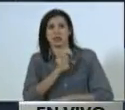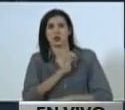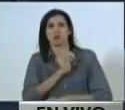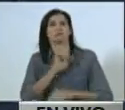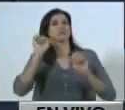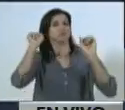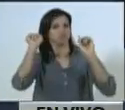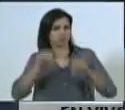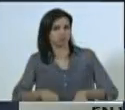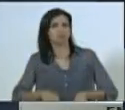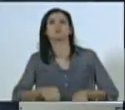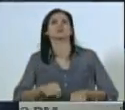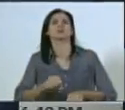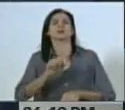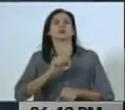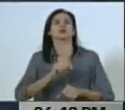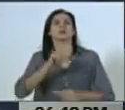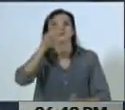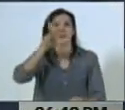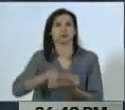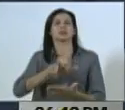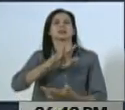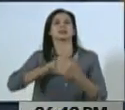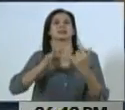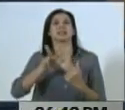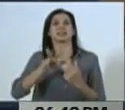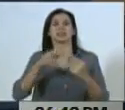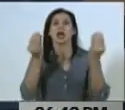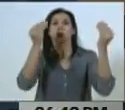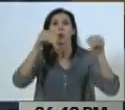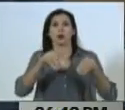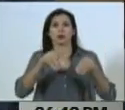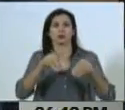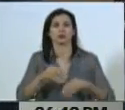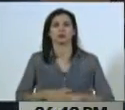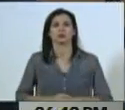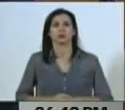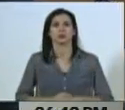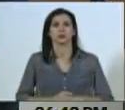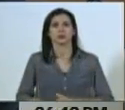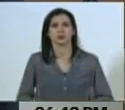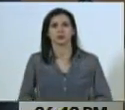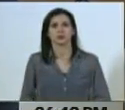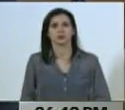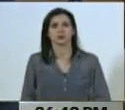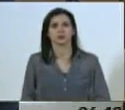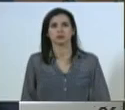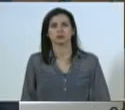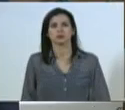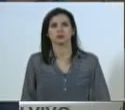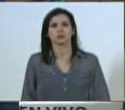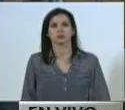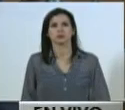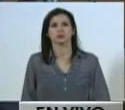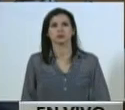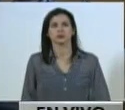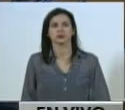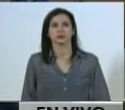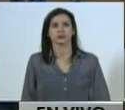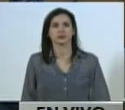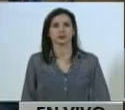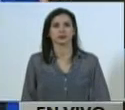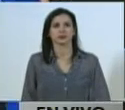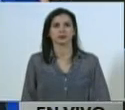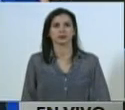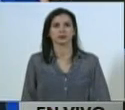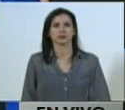posible llegar a tres acuerdos clave. First, we had the Algiers Accord in